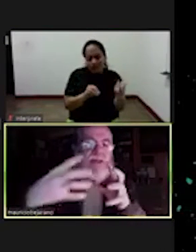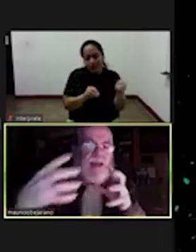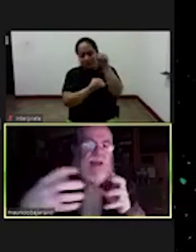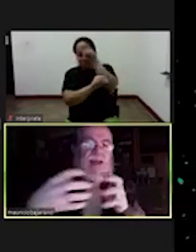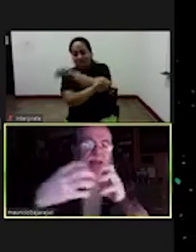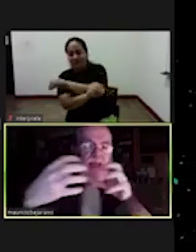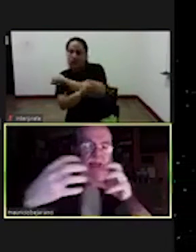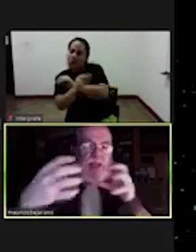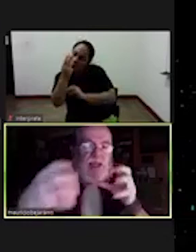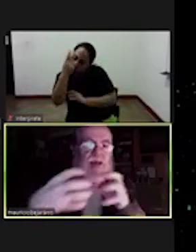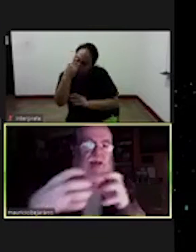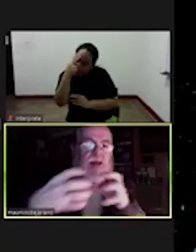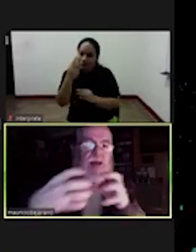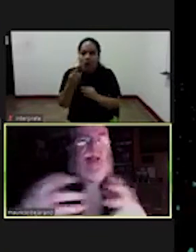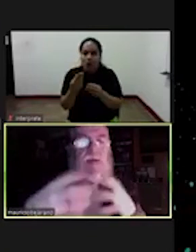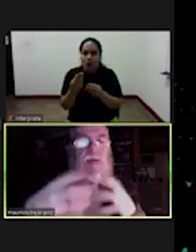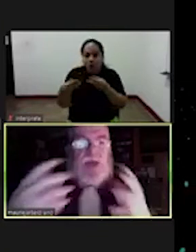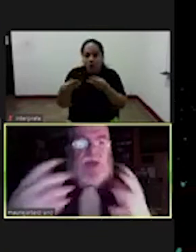cierto